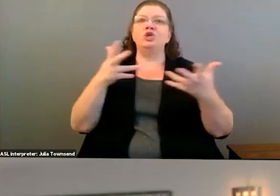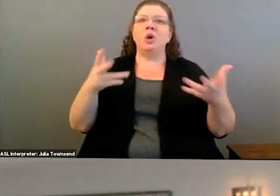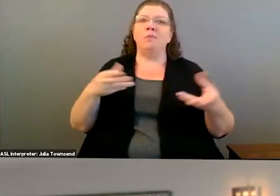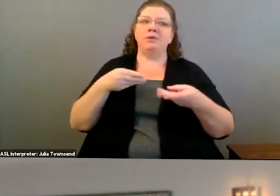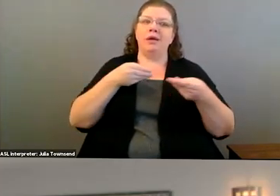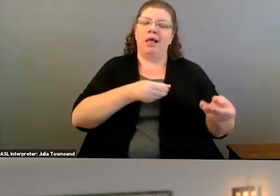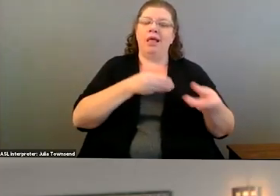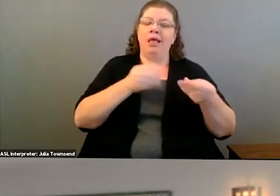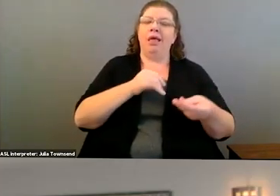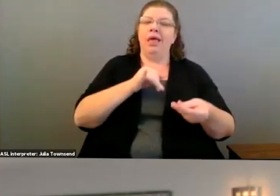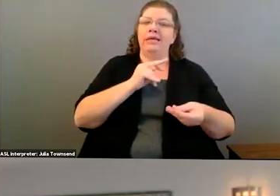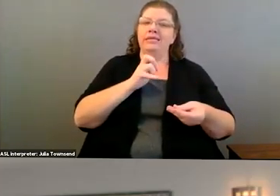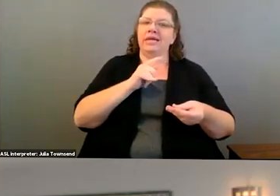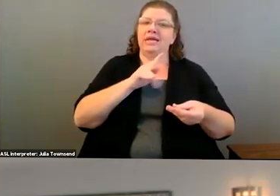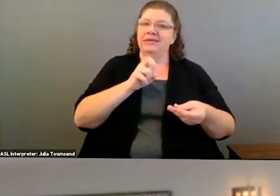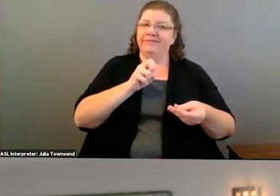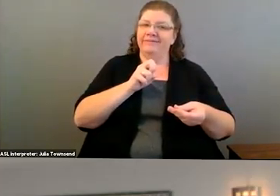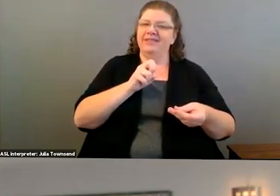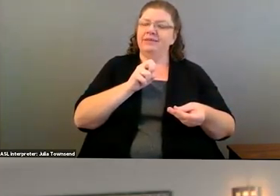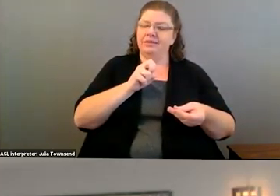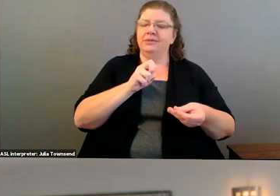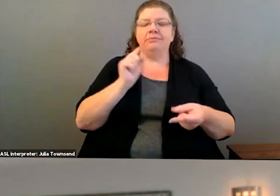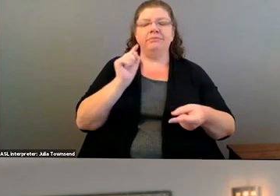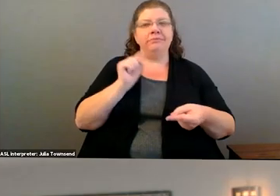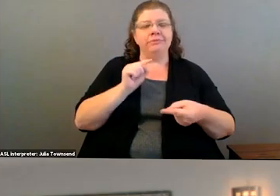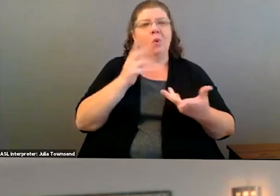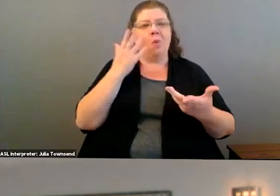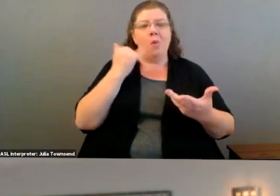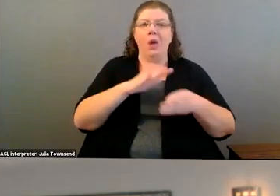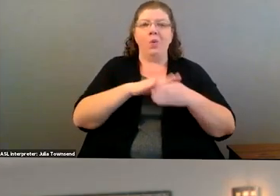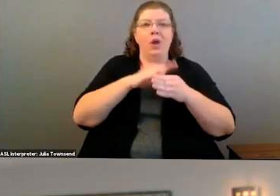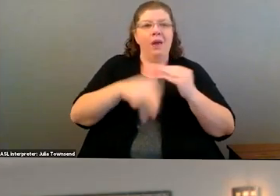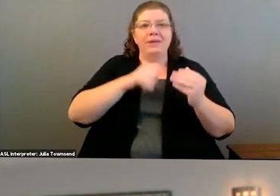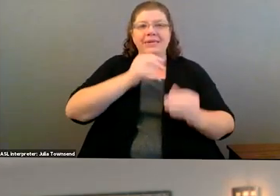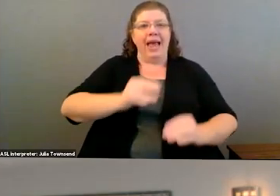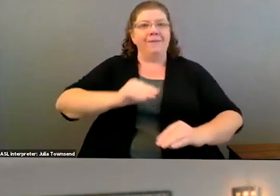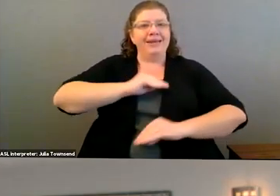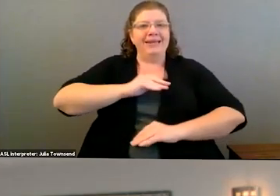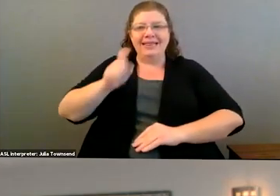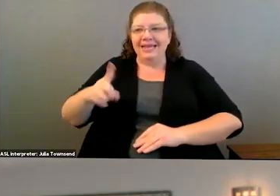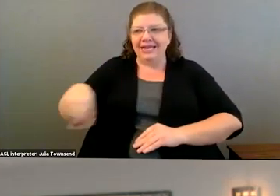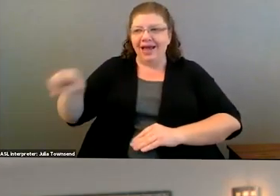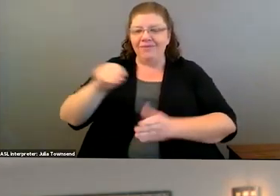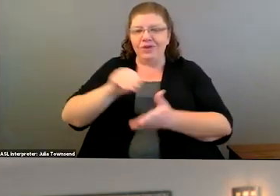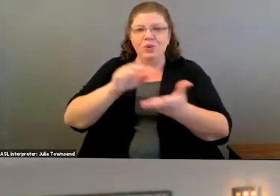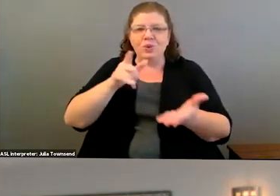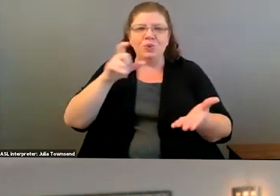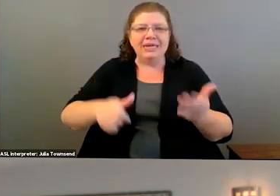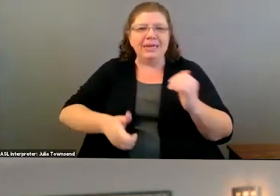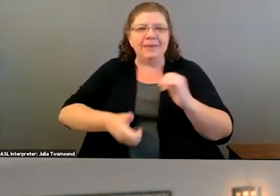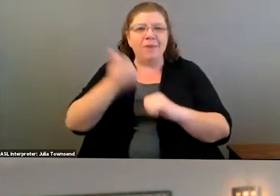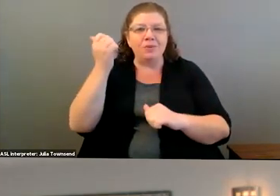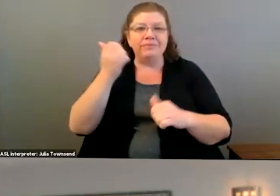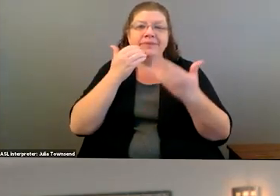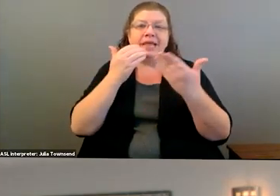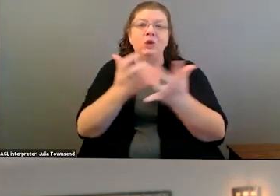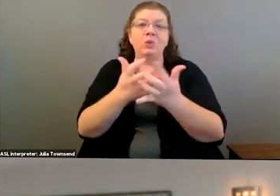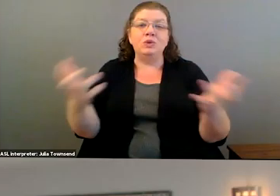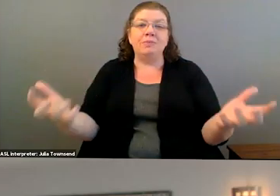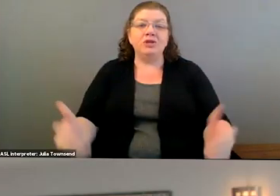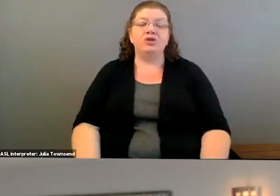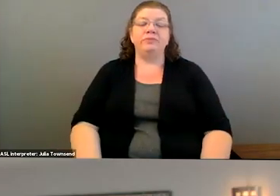y no ser tan generoso con los incentivos porque puede que no podamos atender las necesidades de los estudiantes que